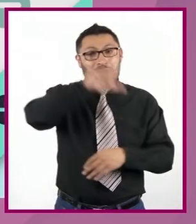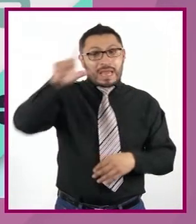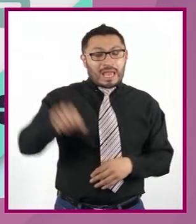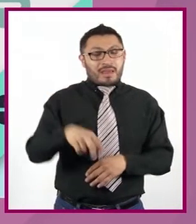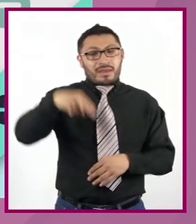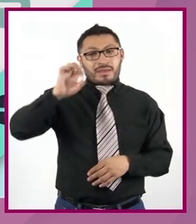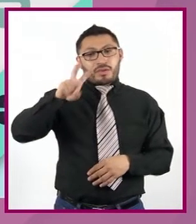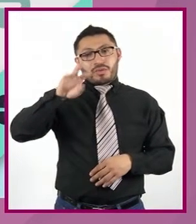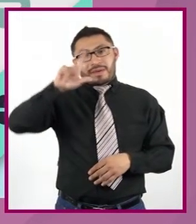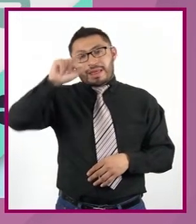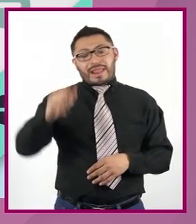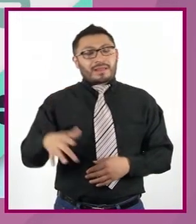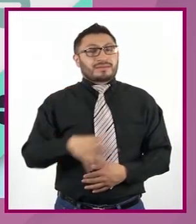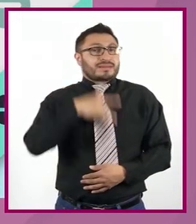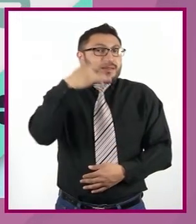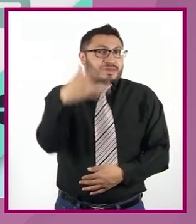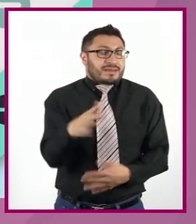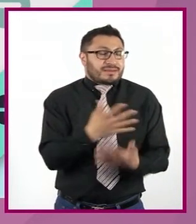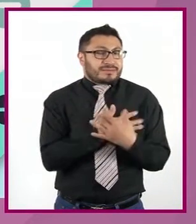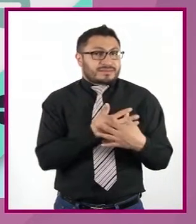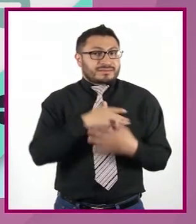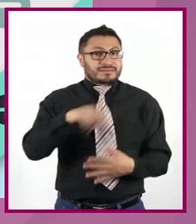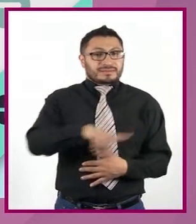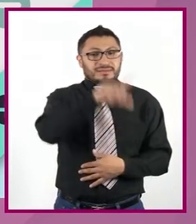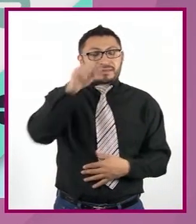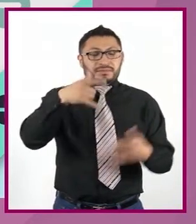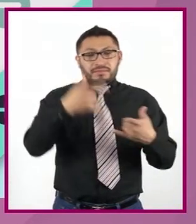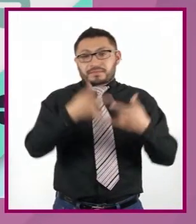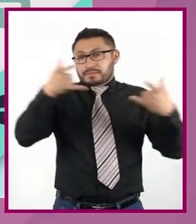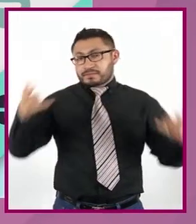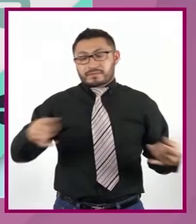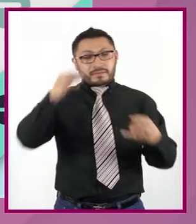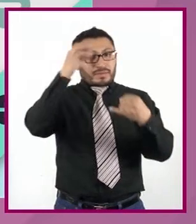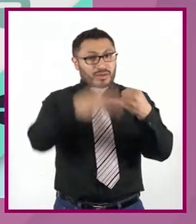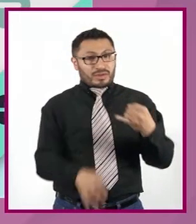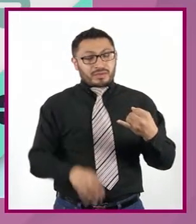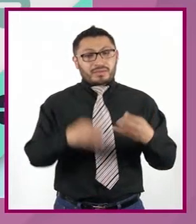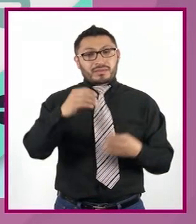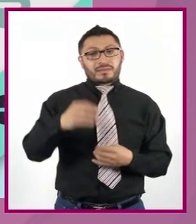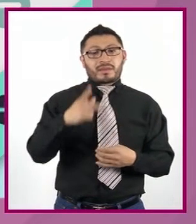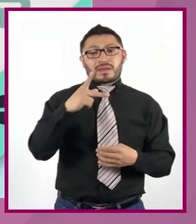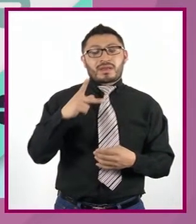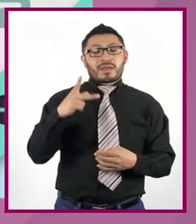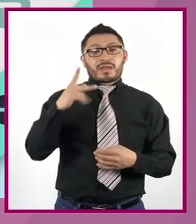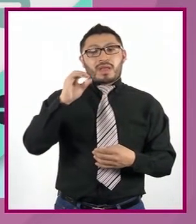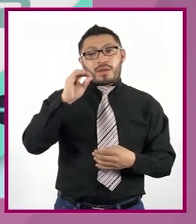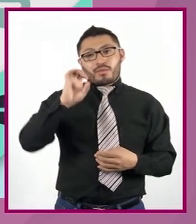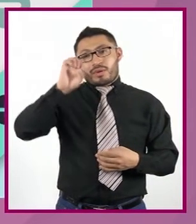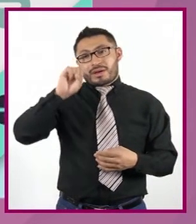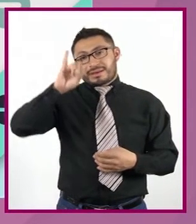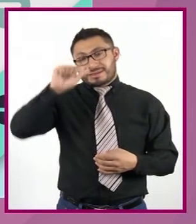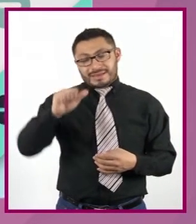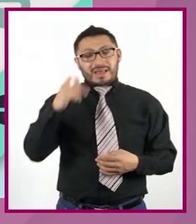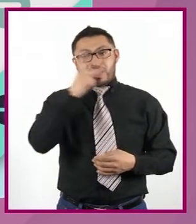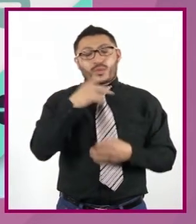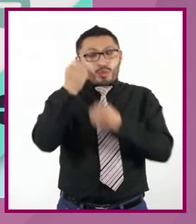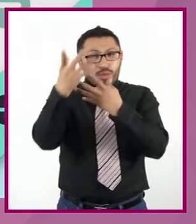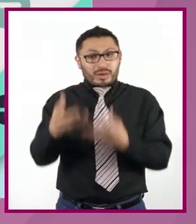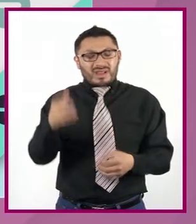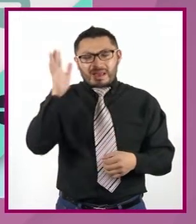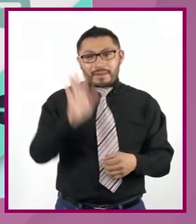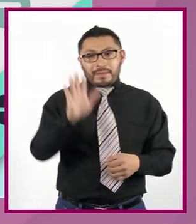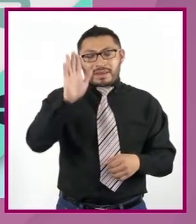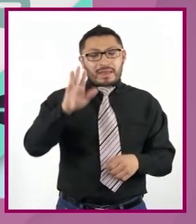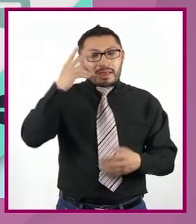la novela romántica, enseguida el cuento y finalmente la poesía. Parece que más del doble